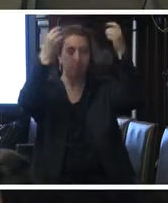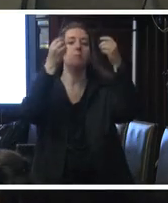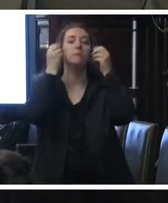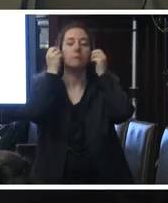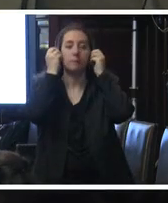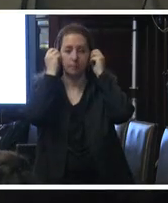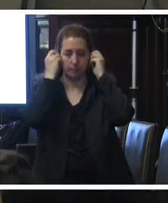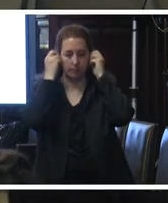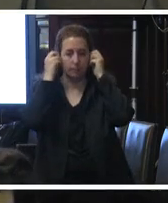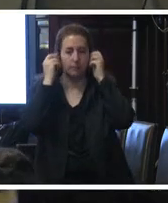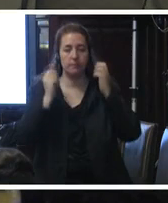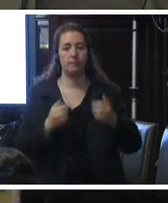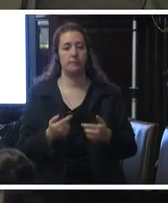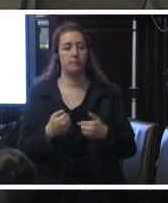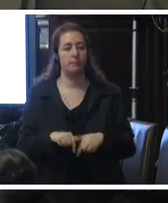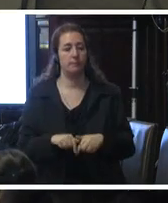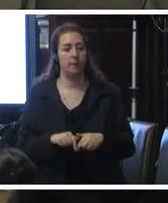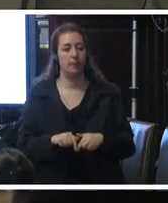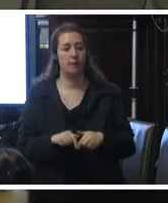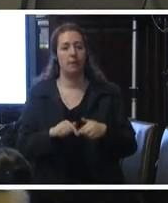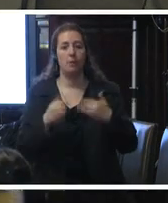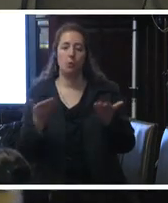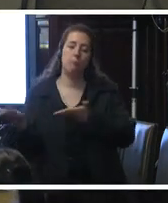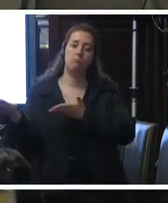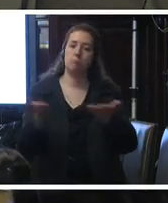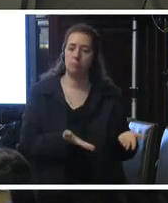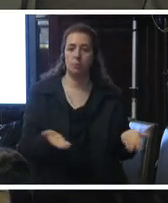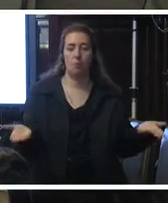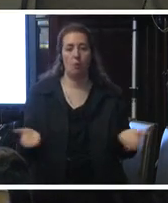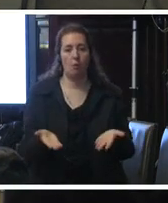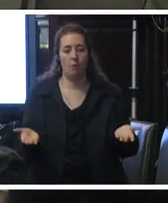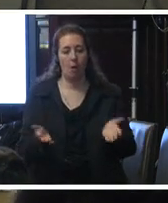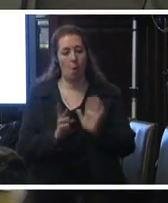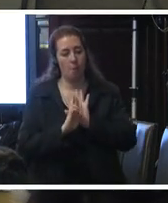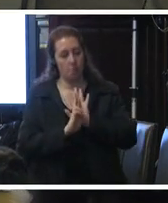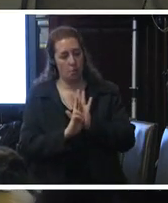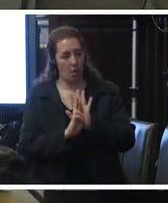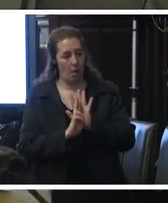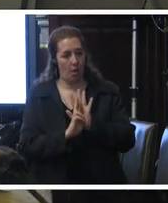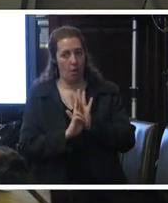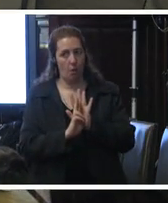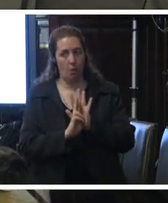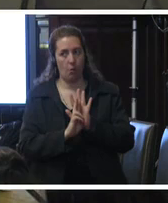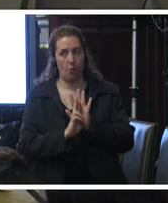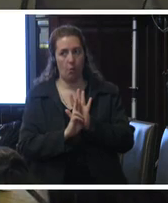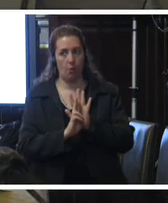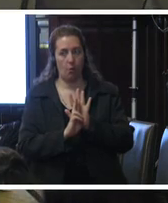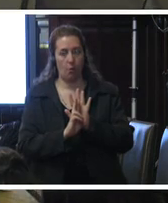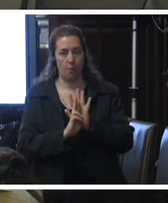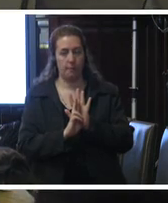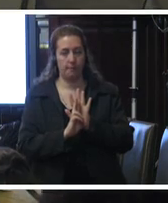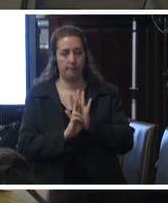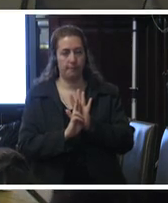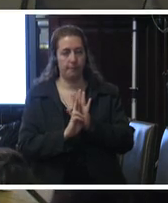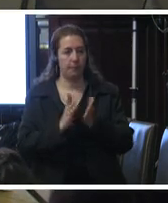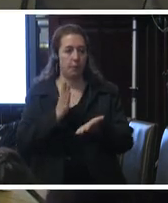I invite the Special Commissioner on Economic, Social, Cultural and all Environmental